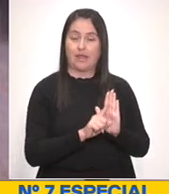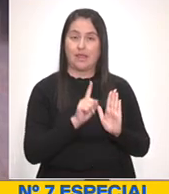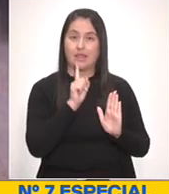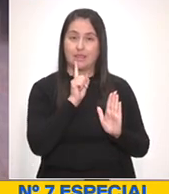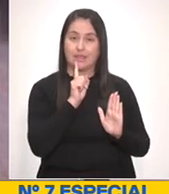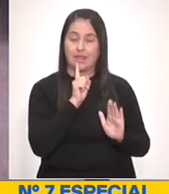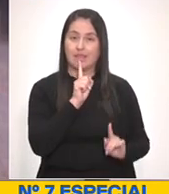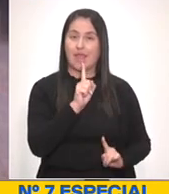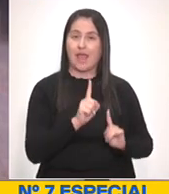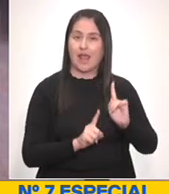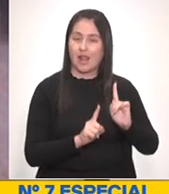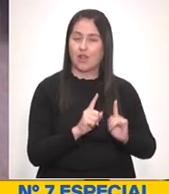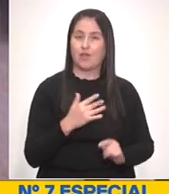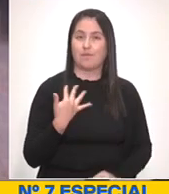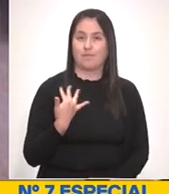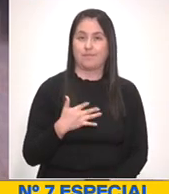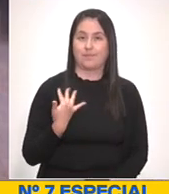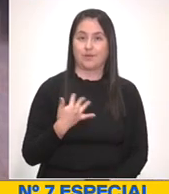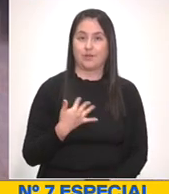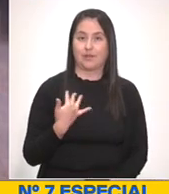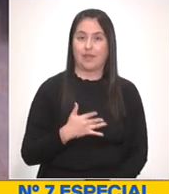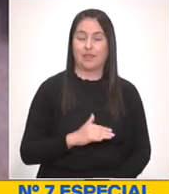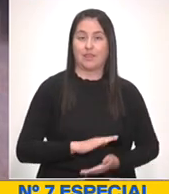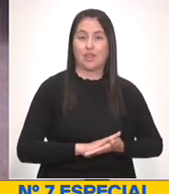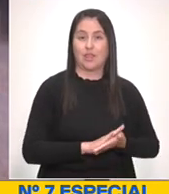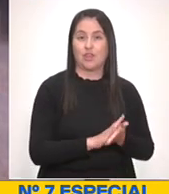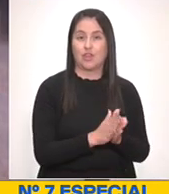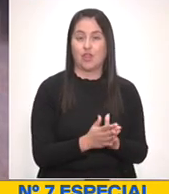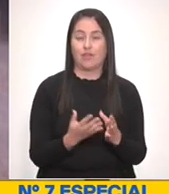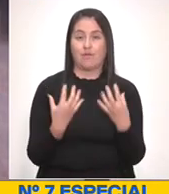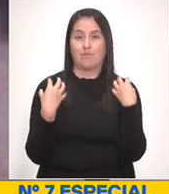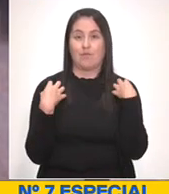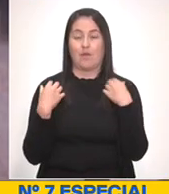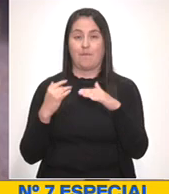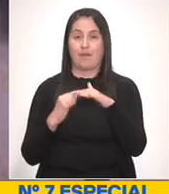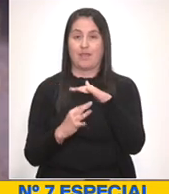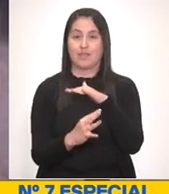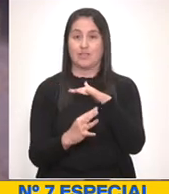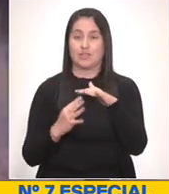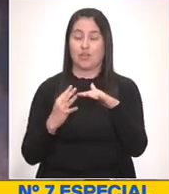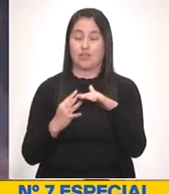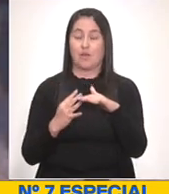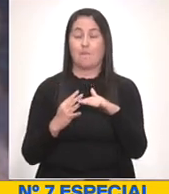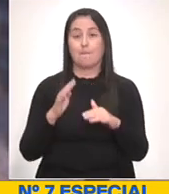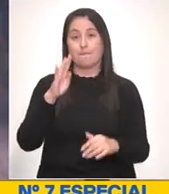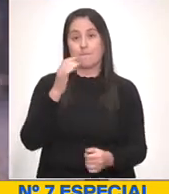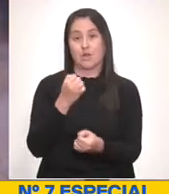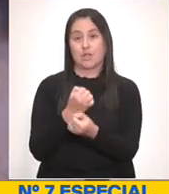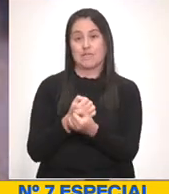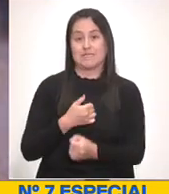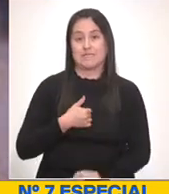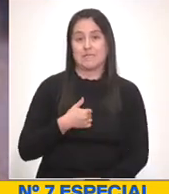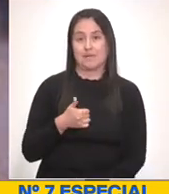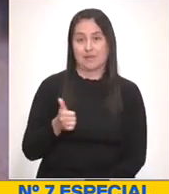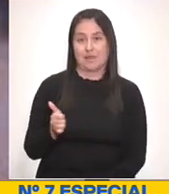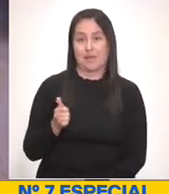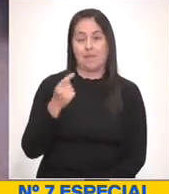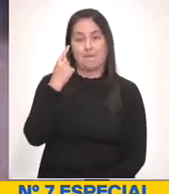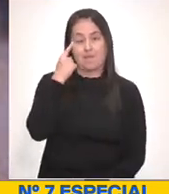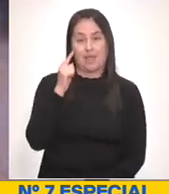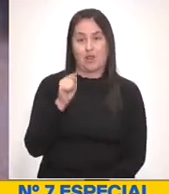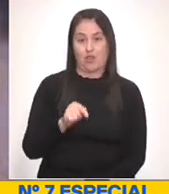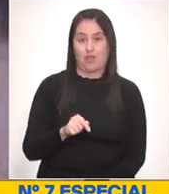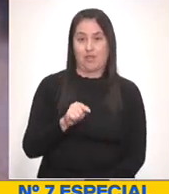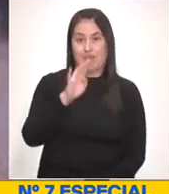sigue consagrada en todas las facultades en aspectos migratorios en la policía de investigaciones pero como hoy día carabineros de chile